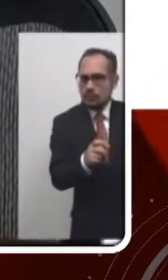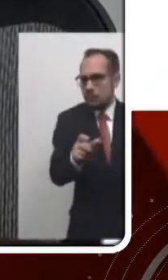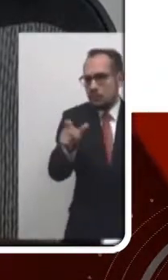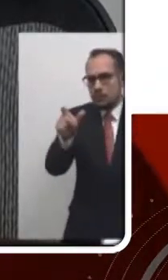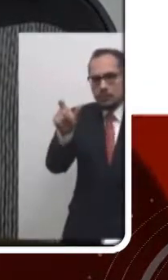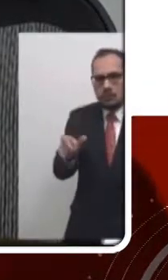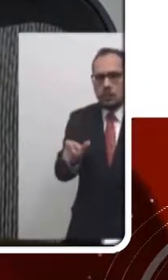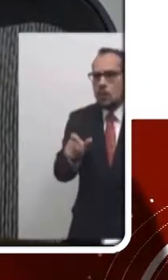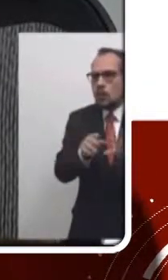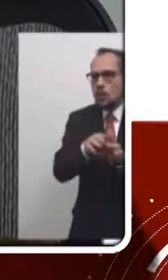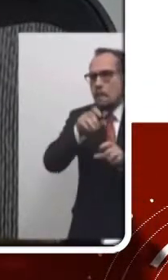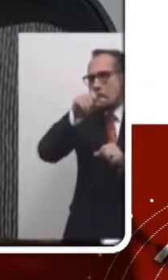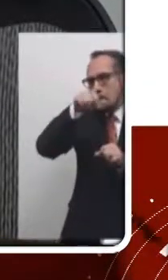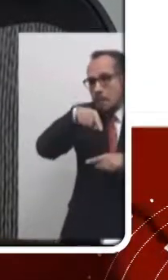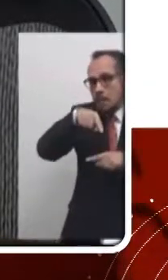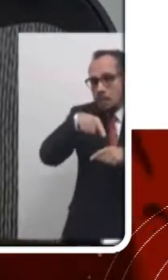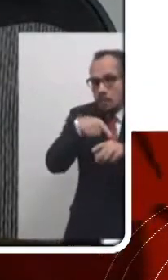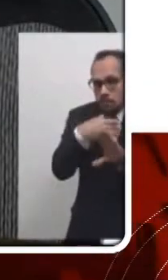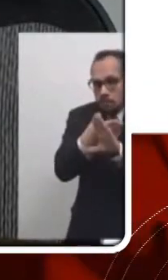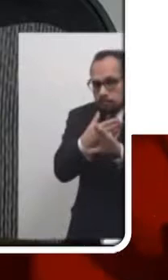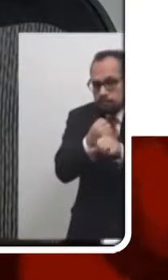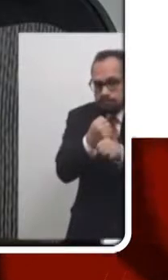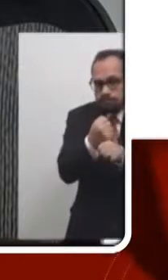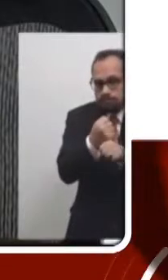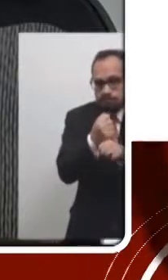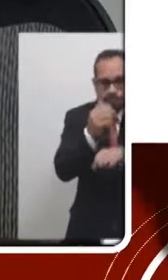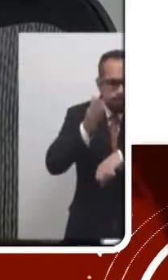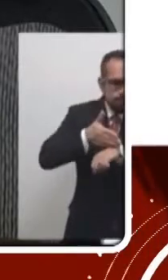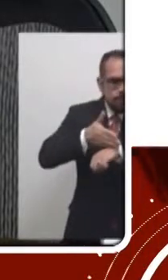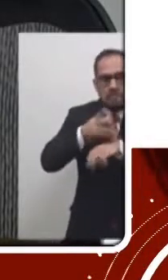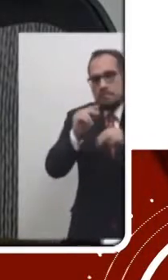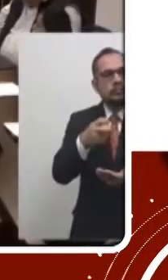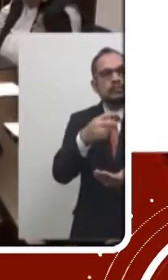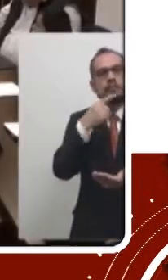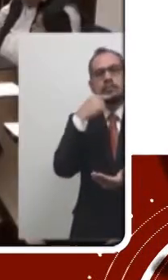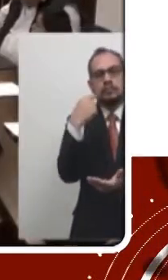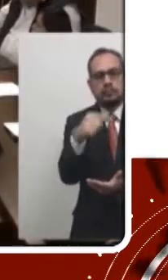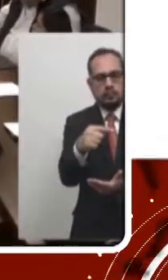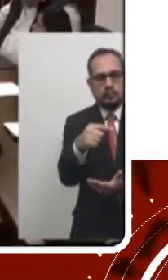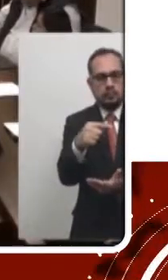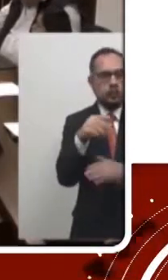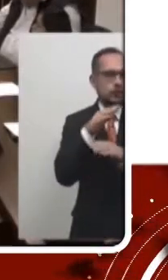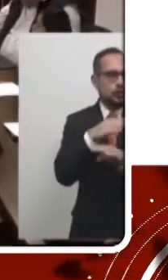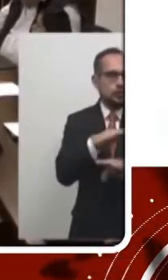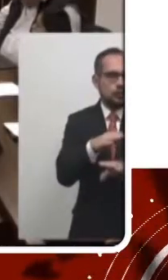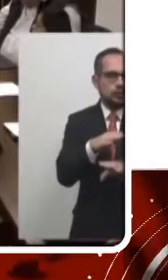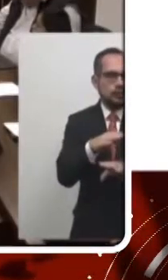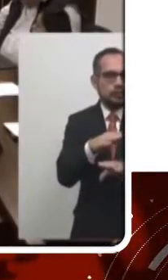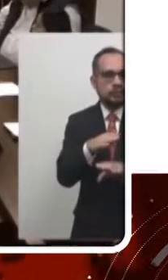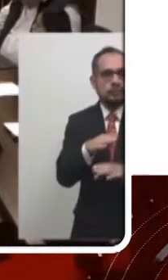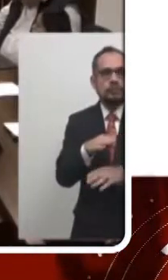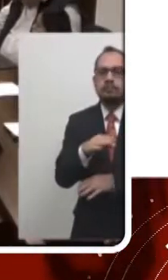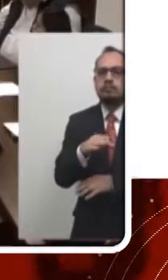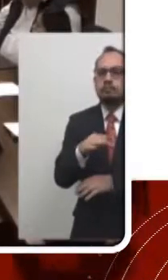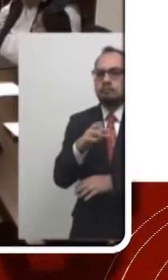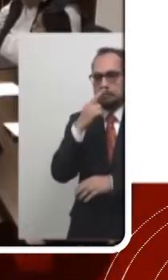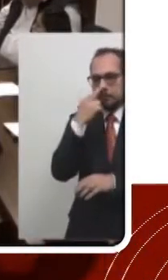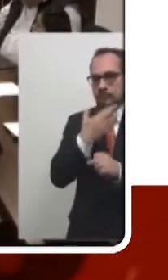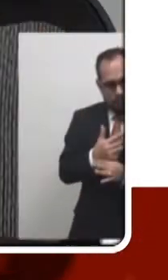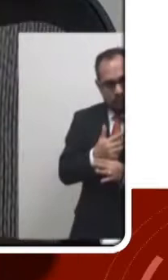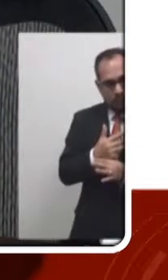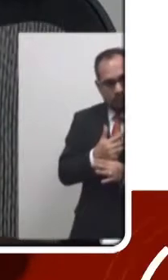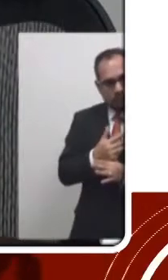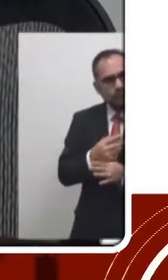sea considerada como una violación equiparada con una pena de 7 a 20 años de prisión a quien introduzca, usando violencia física o